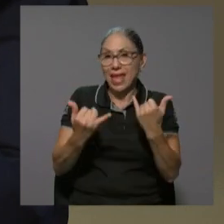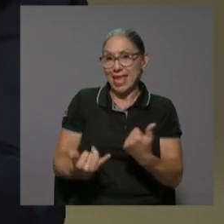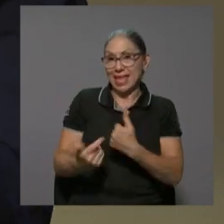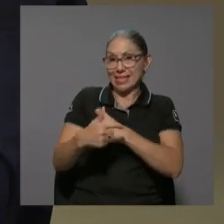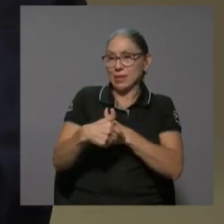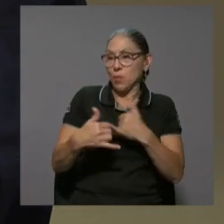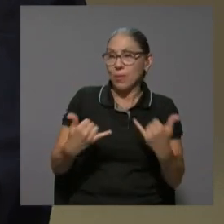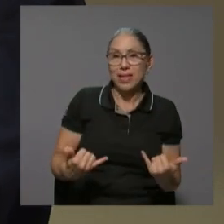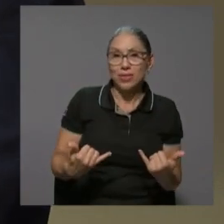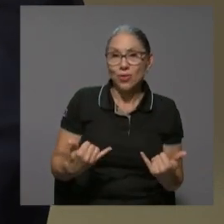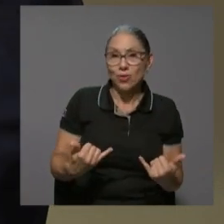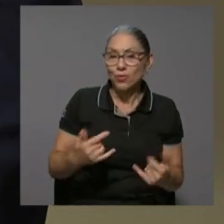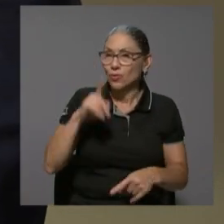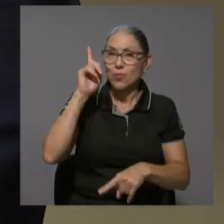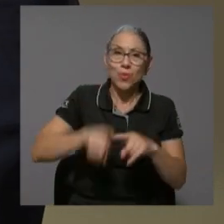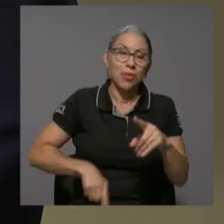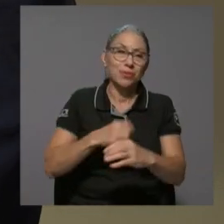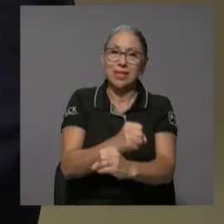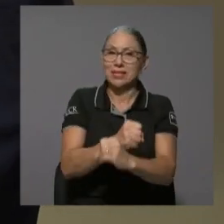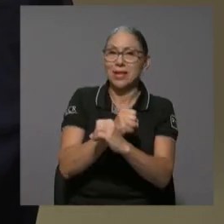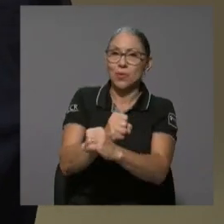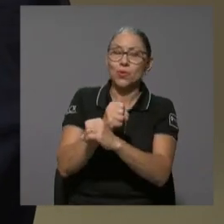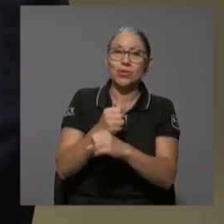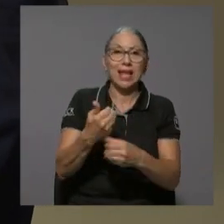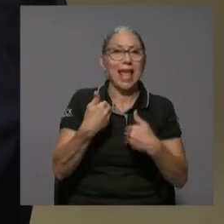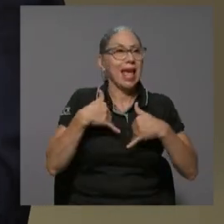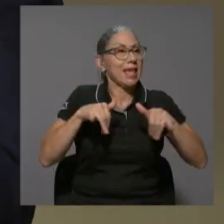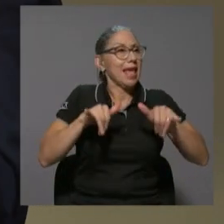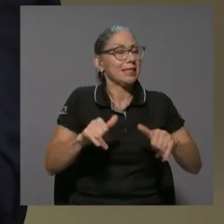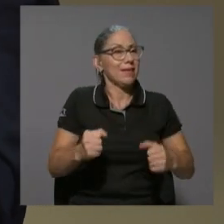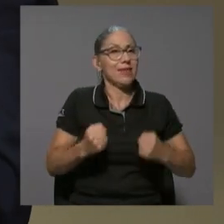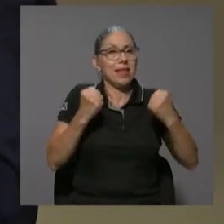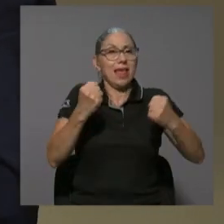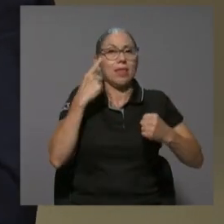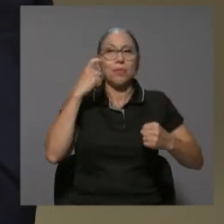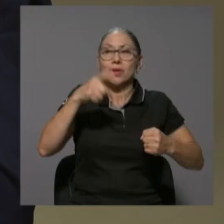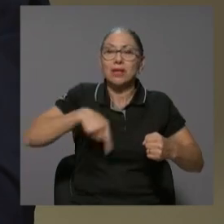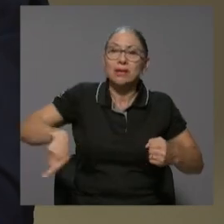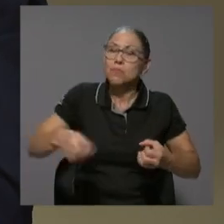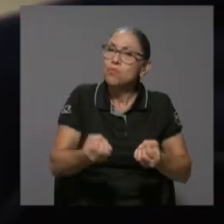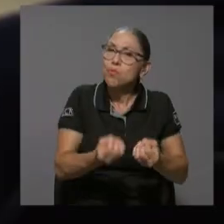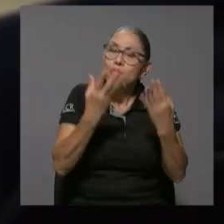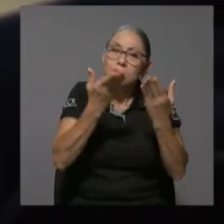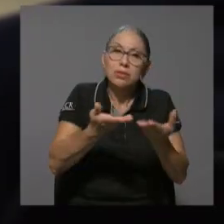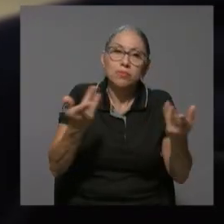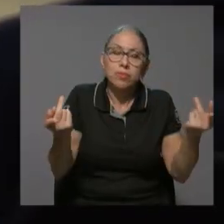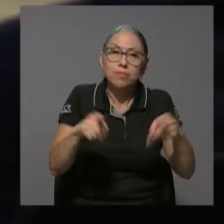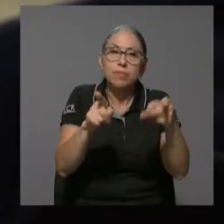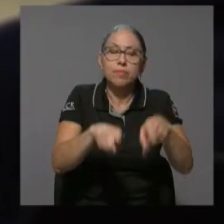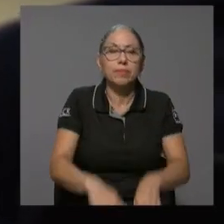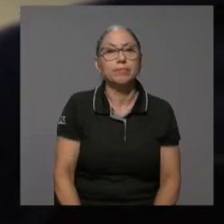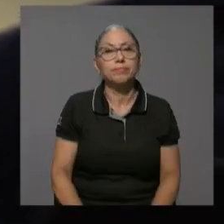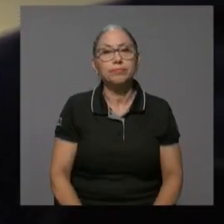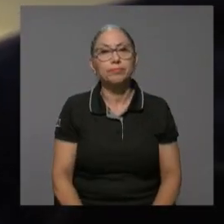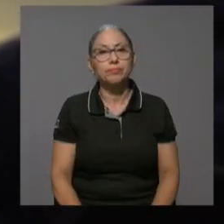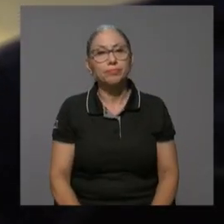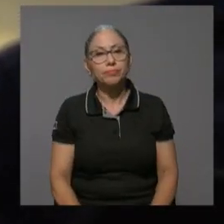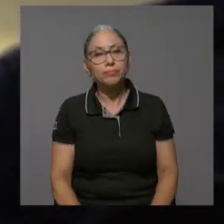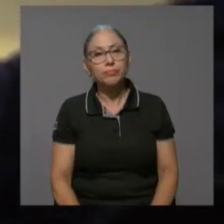historia estar seguros de que hay estabilidad, porque vivimos en un enorme flujo. Y si alguien lo